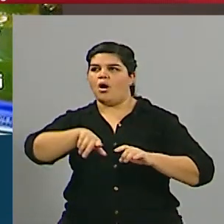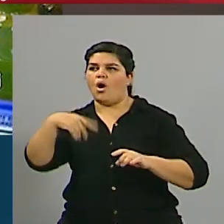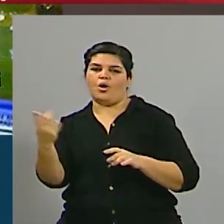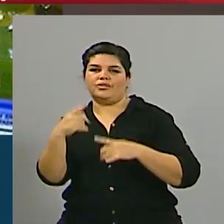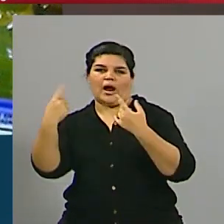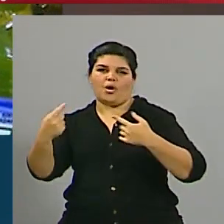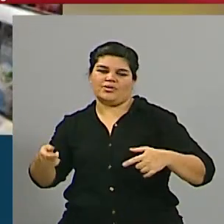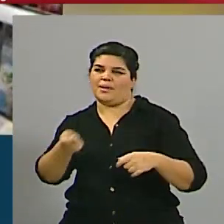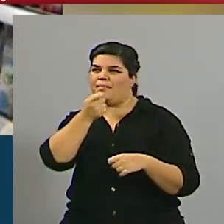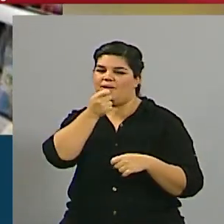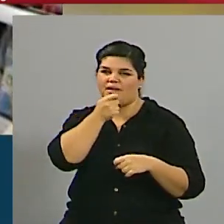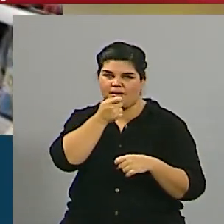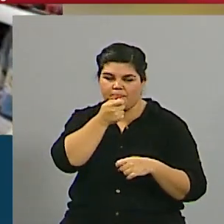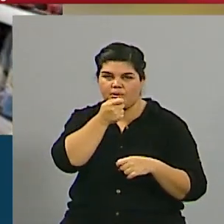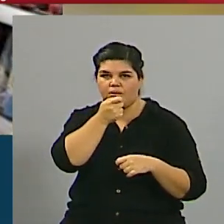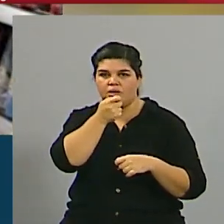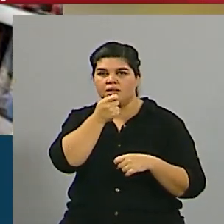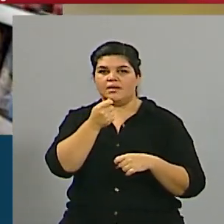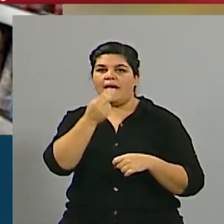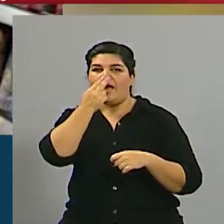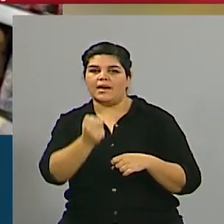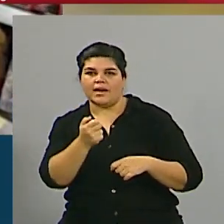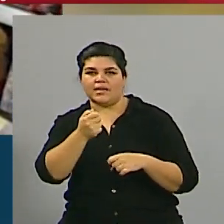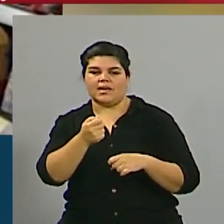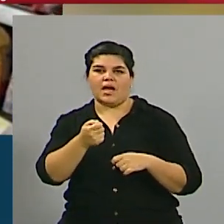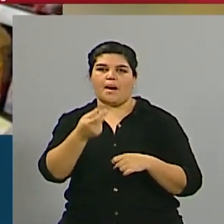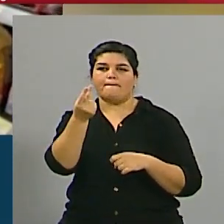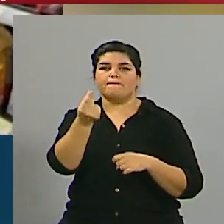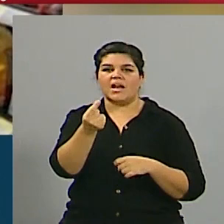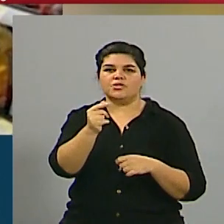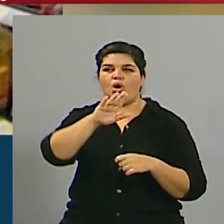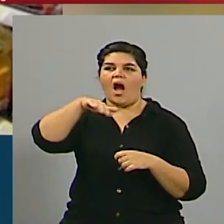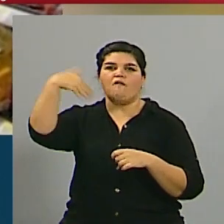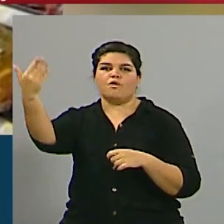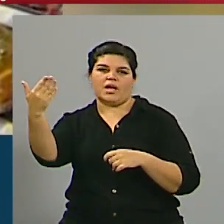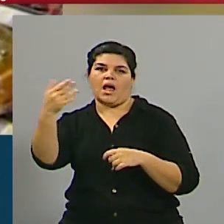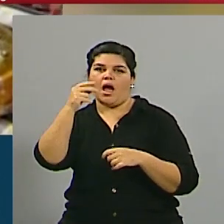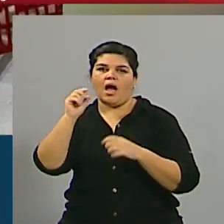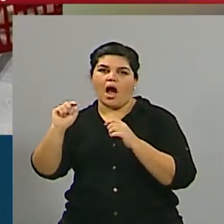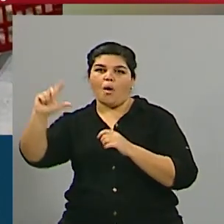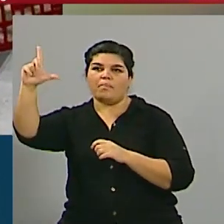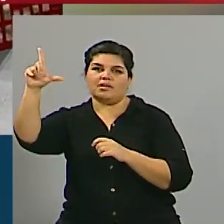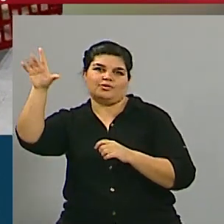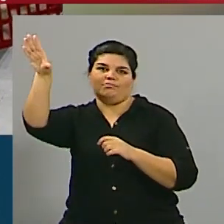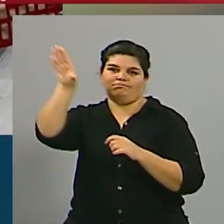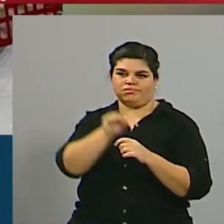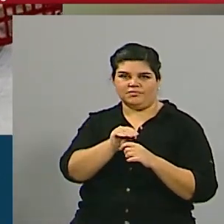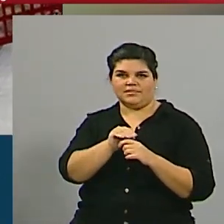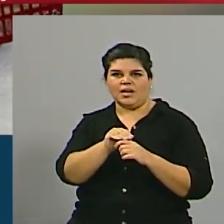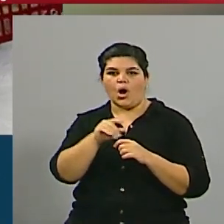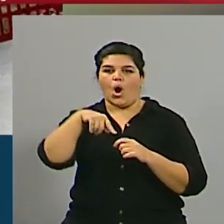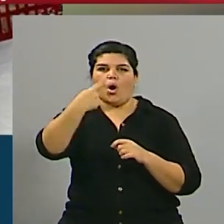año pasado, los aumentos en los precios de la energía, los aumentos de los precios de los alimentos. Bueno, algún